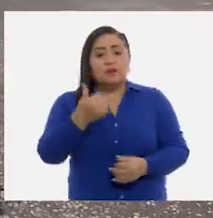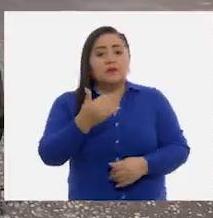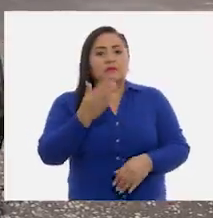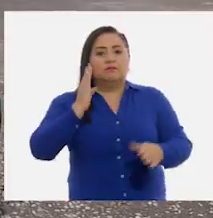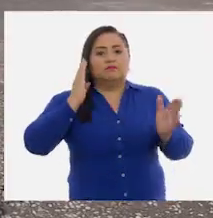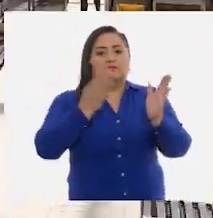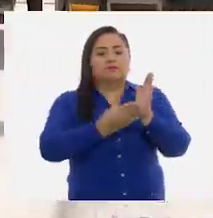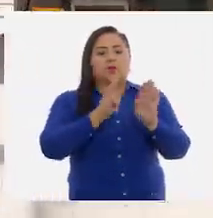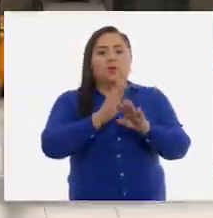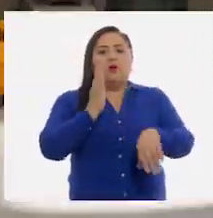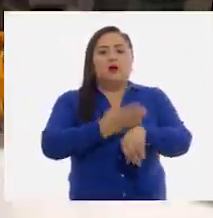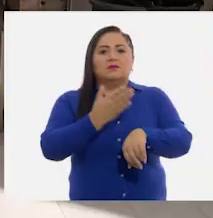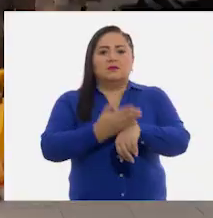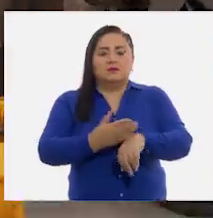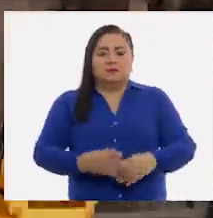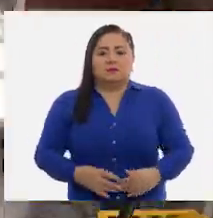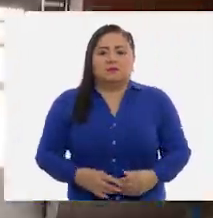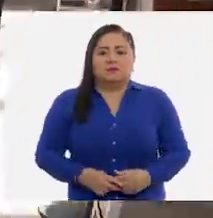una sanción.